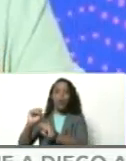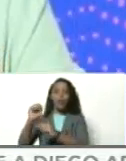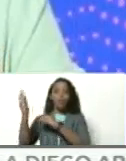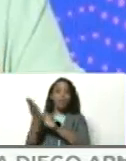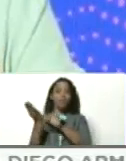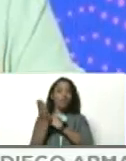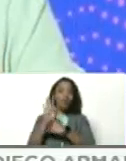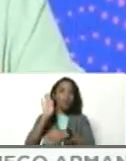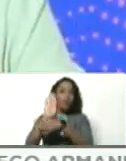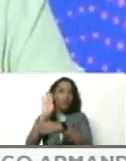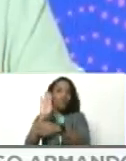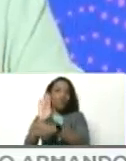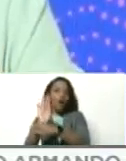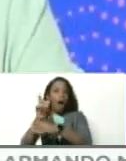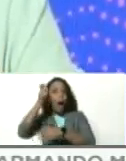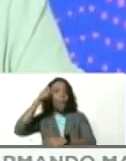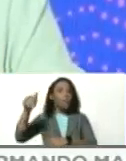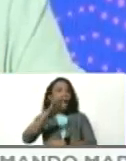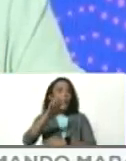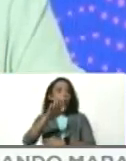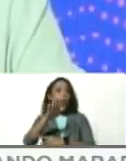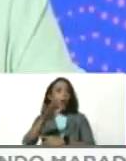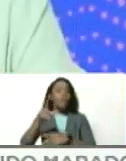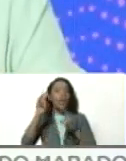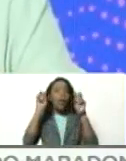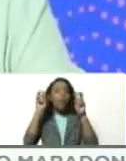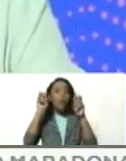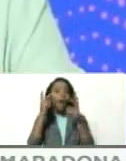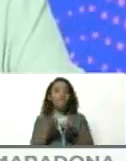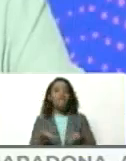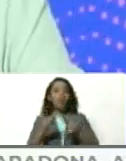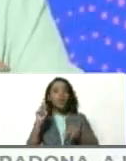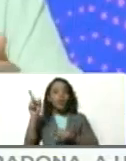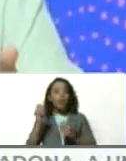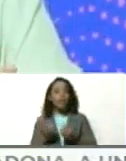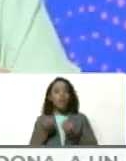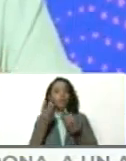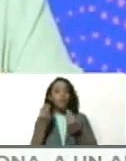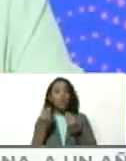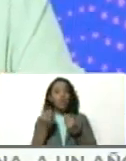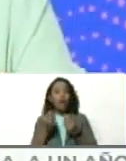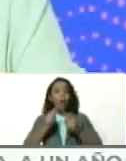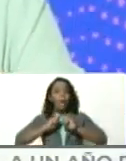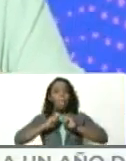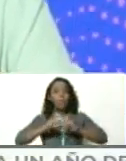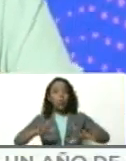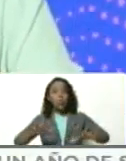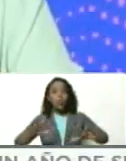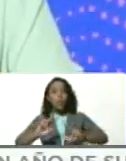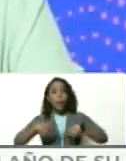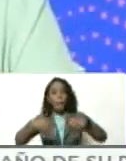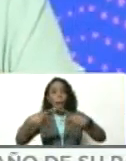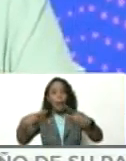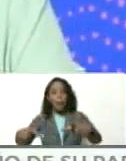proteger a nuestro pueblo de la nueva variante, que parece que tiene muchas mutaciones.